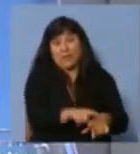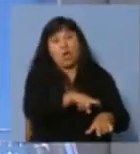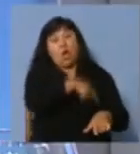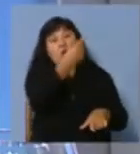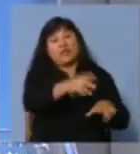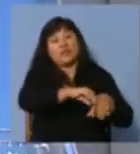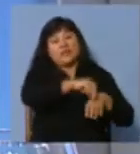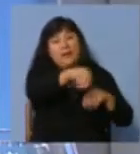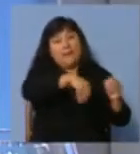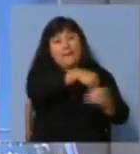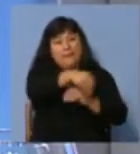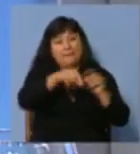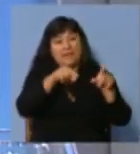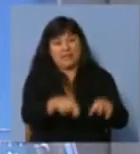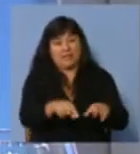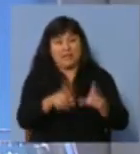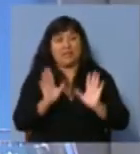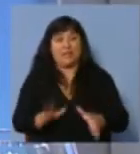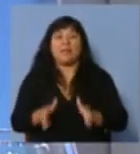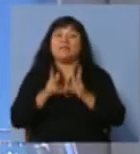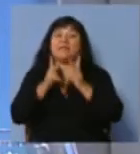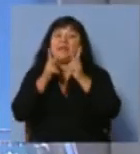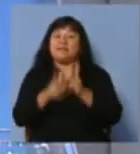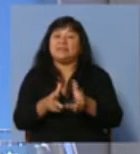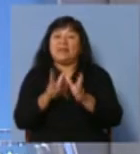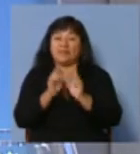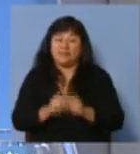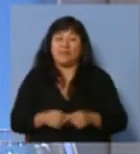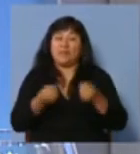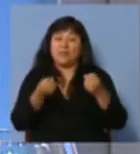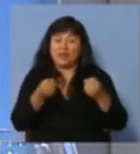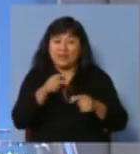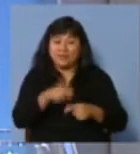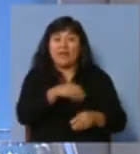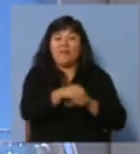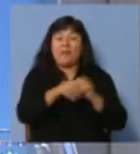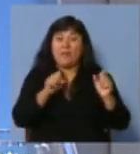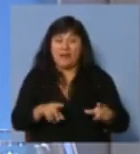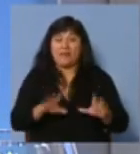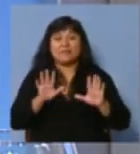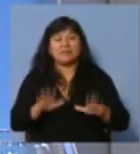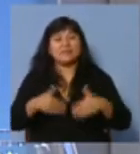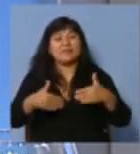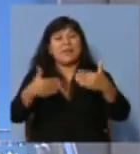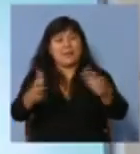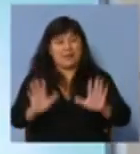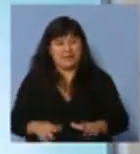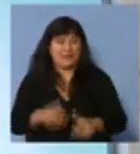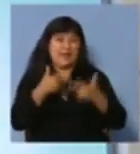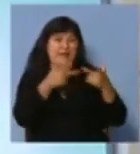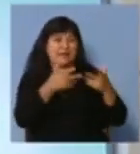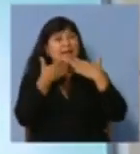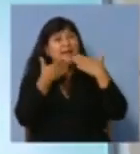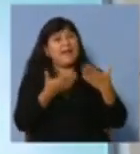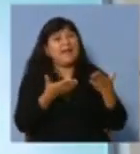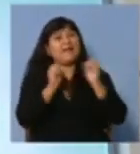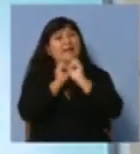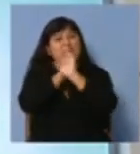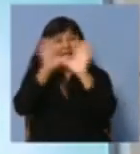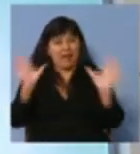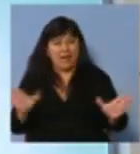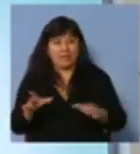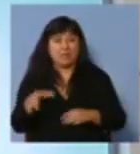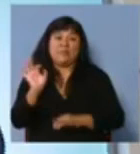está muy claro lo suyo le agradecemos su presencia acá en canal 7 de jujuy y saber también que esa gente no está en la